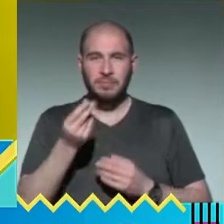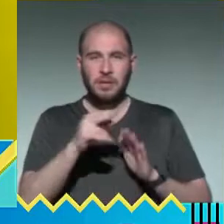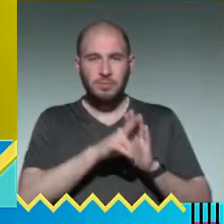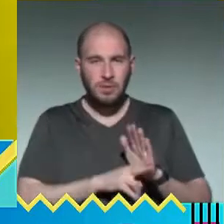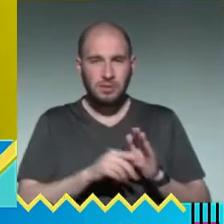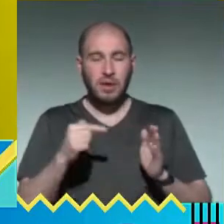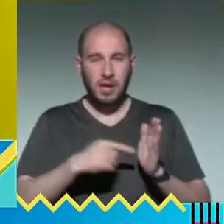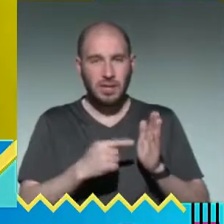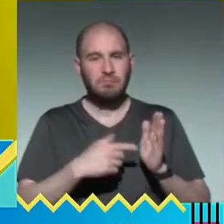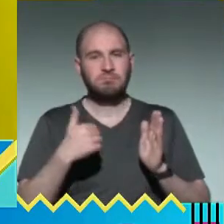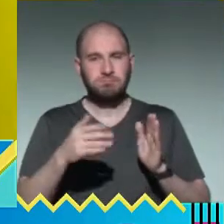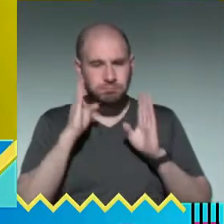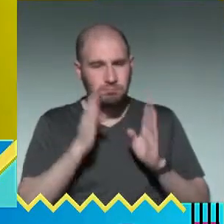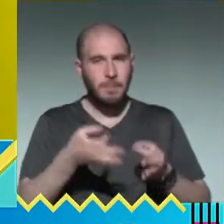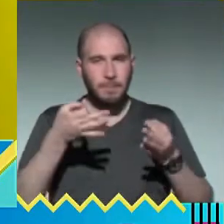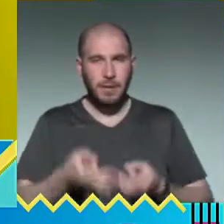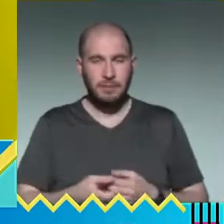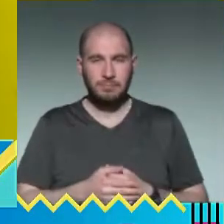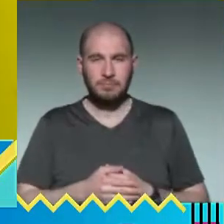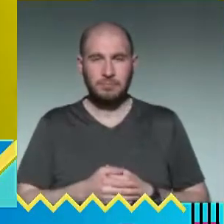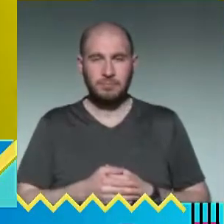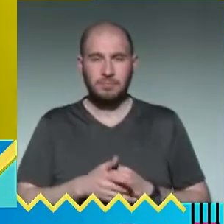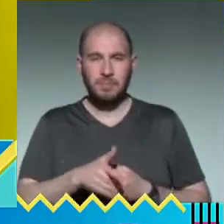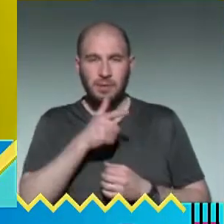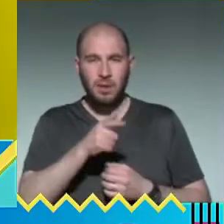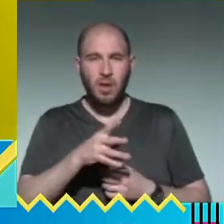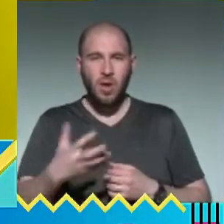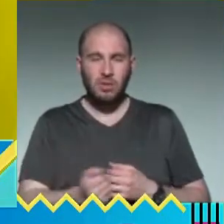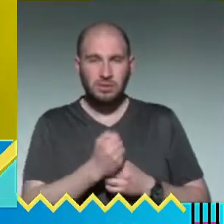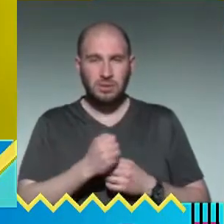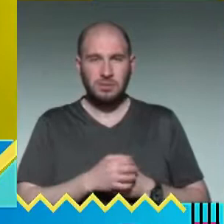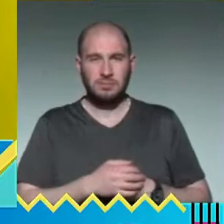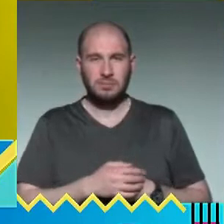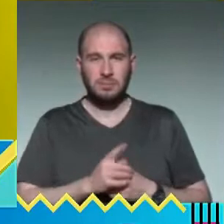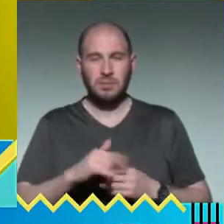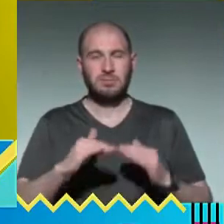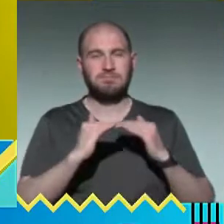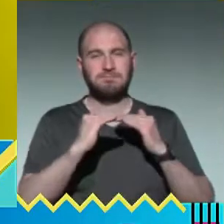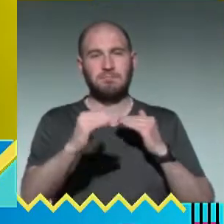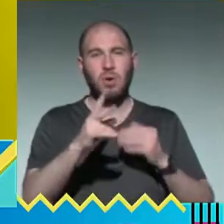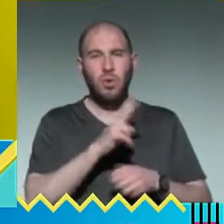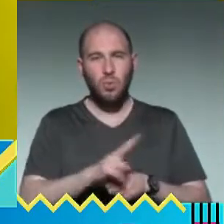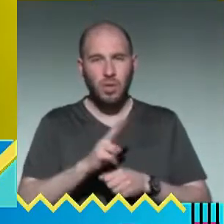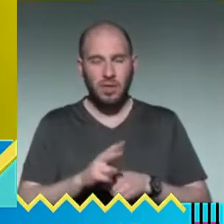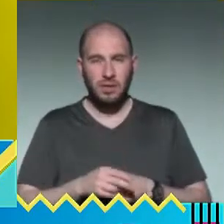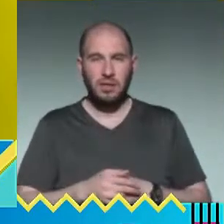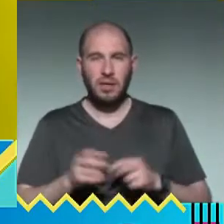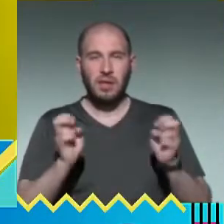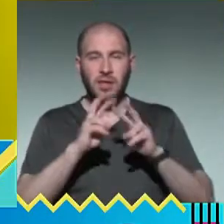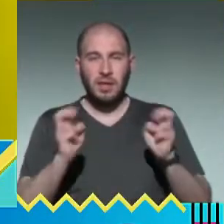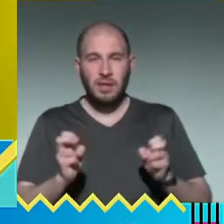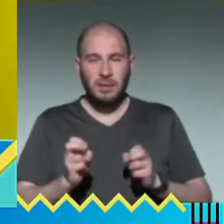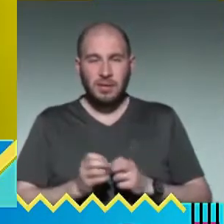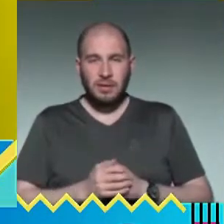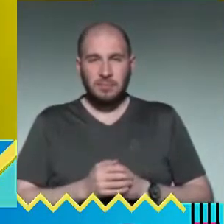en ese sentido está bien enfocado. Me parece que se ha logrado o se ha tratado de mantener y cuidar estas cuestiones que tienen